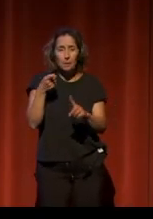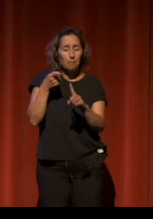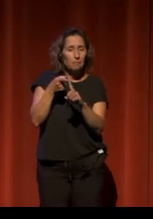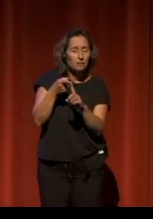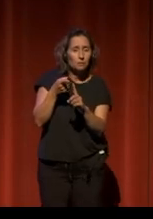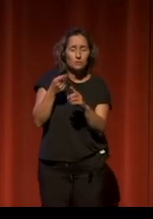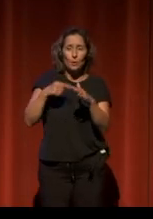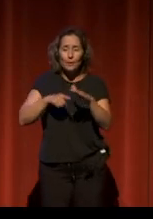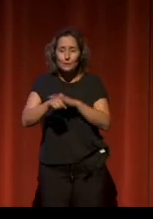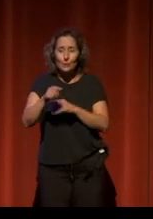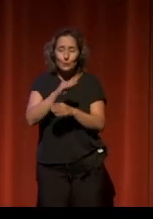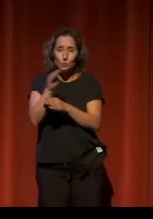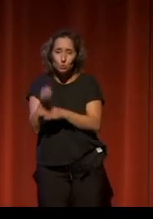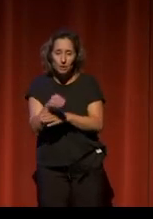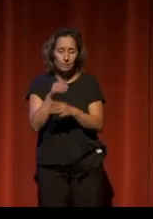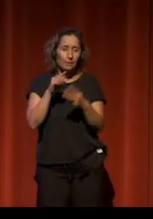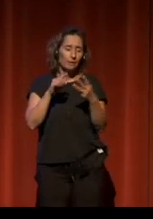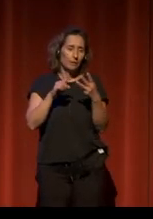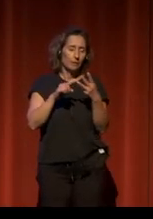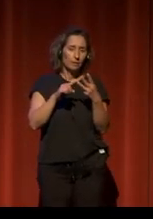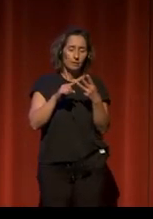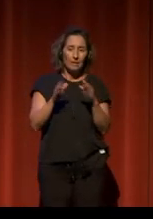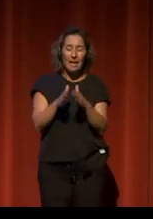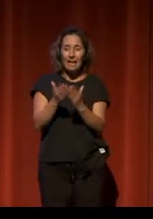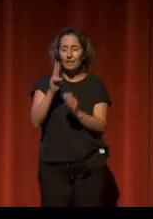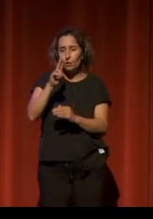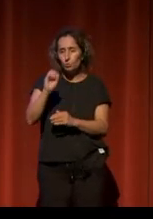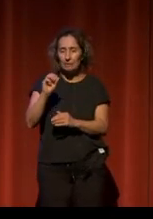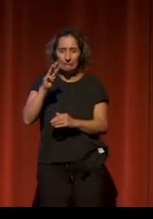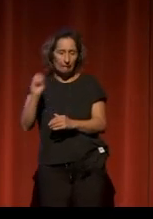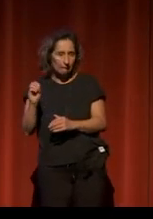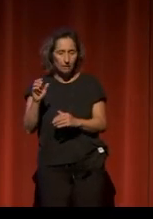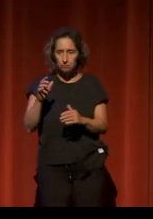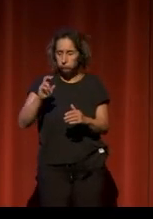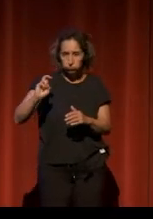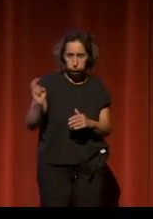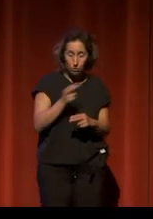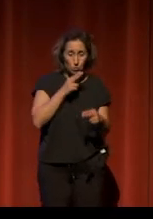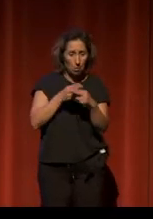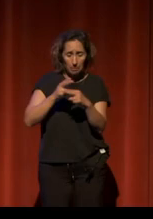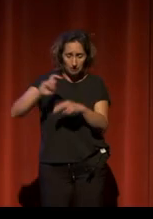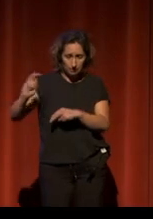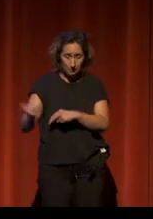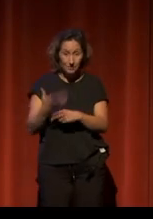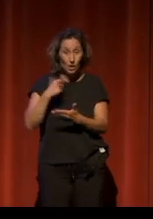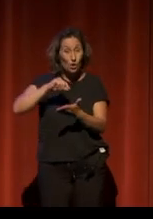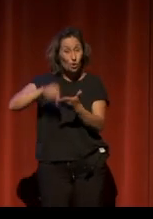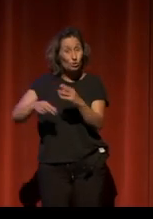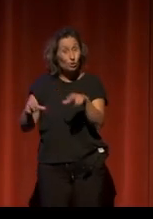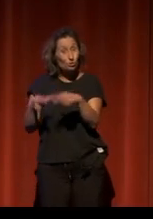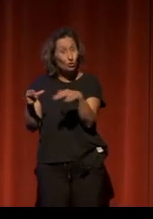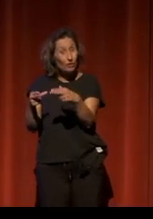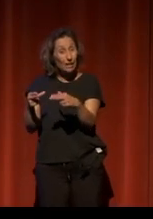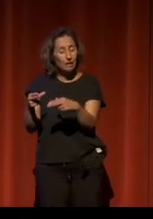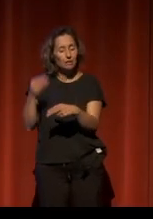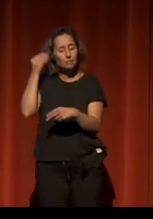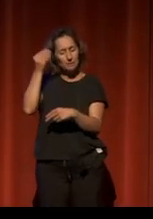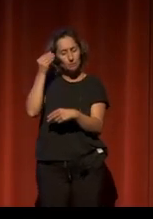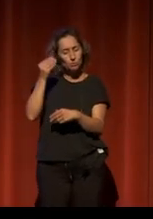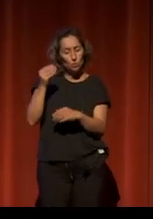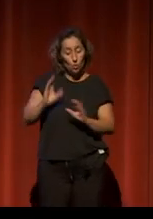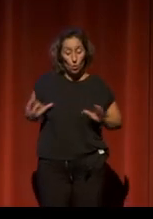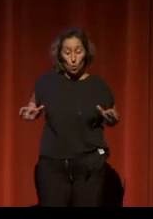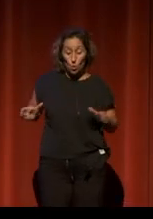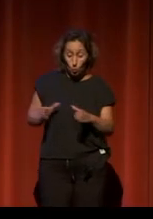como desarrollo ible como agenda 2030 etcétera no contracto social de alguna forma es la certeza de que nos va a ir mejor